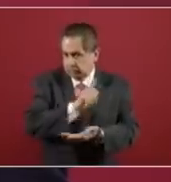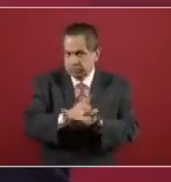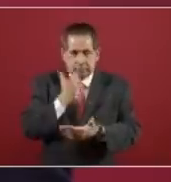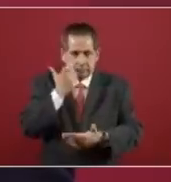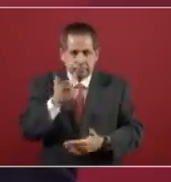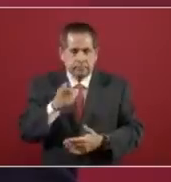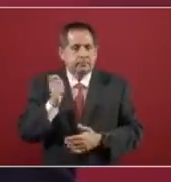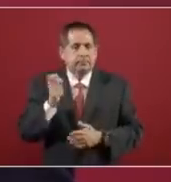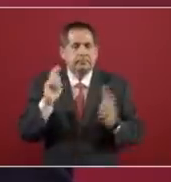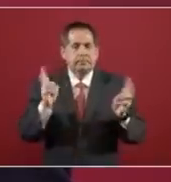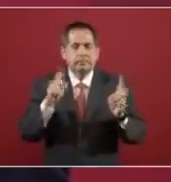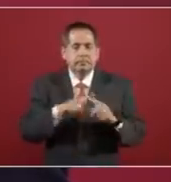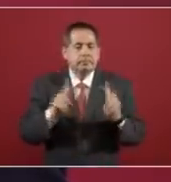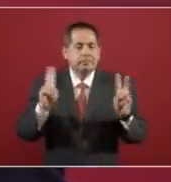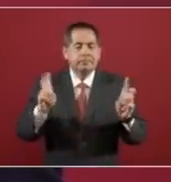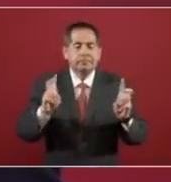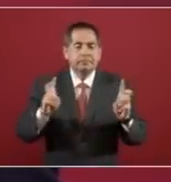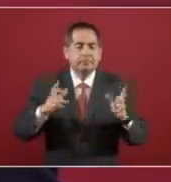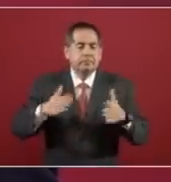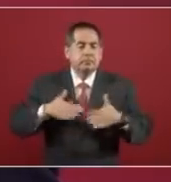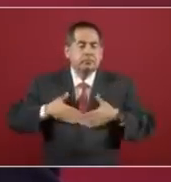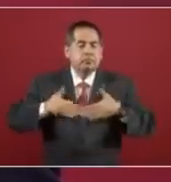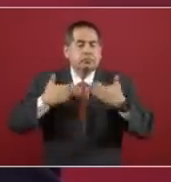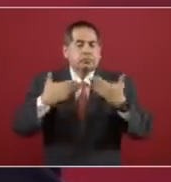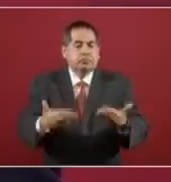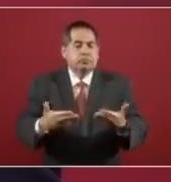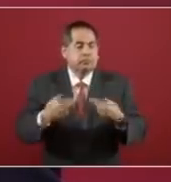que le llamo de confianza ciudadana